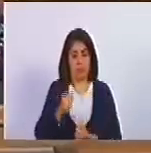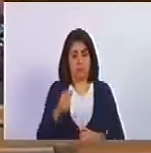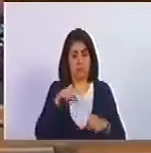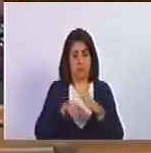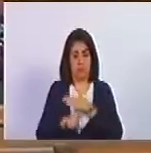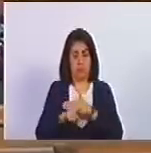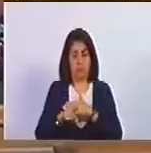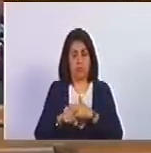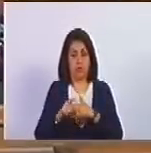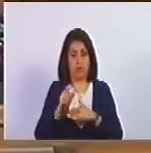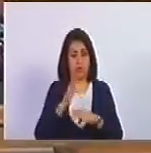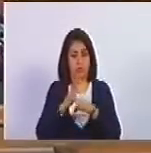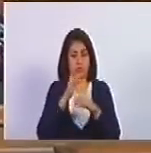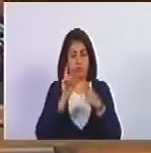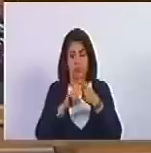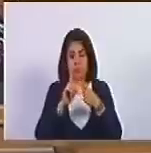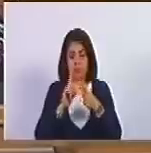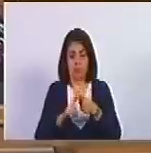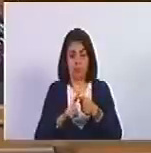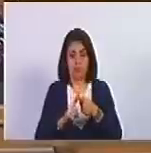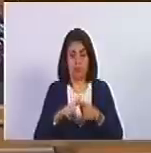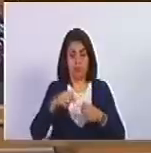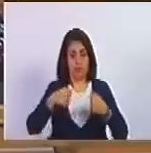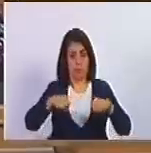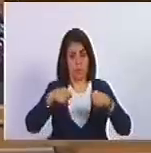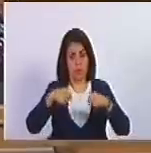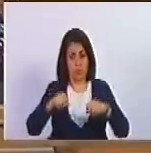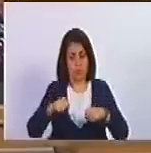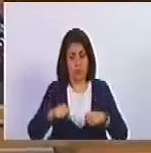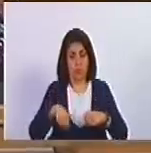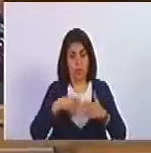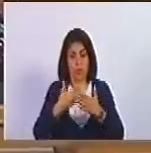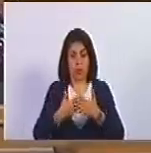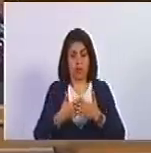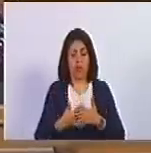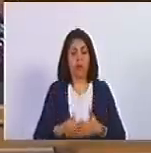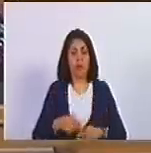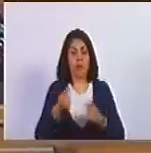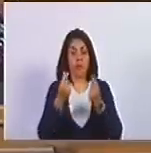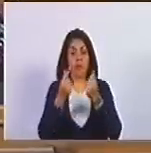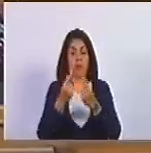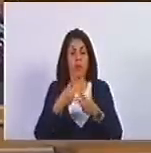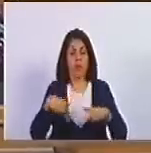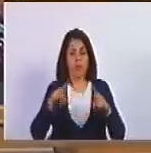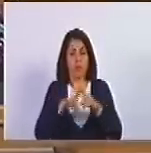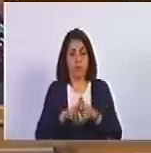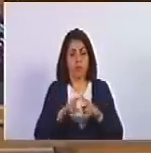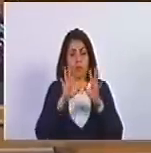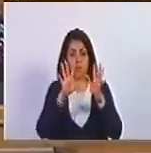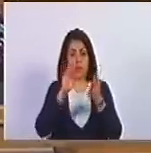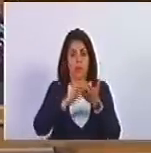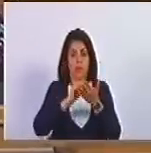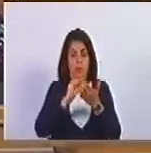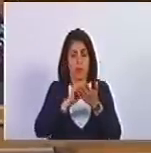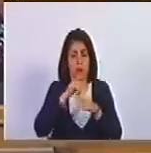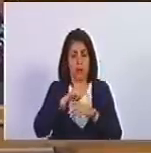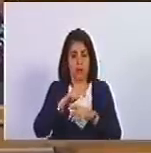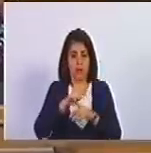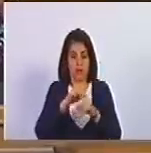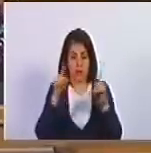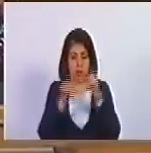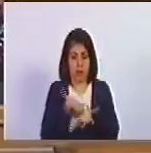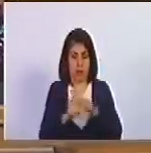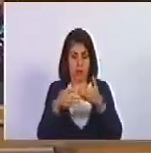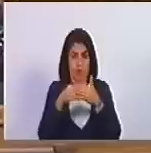los siguientes límites. 1. Motocicletas hasta un monto en bolívares equivalente a 10 veces el tipo de cambio